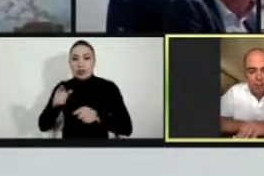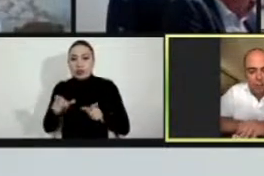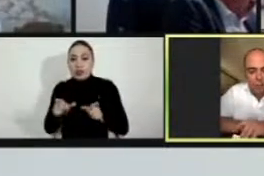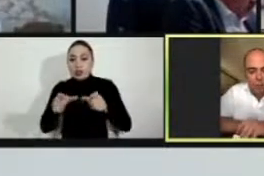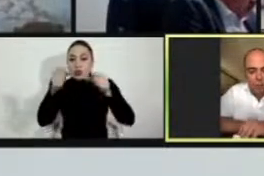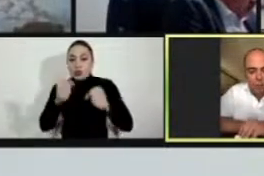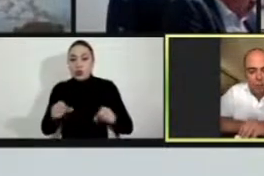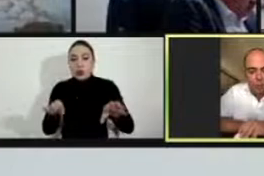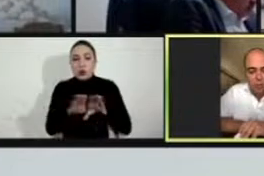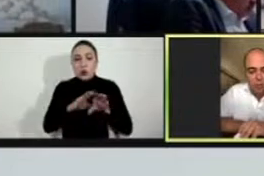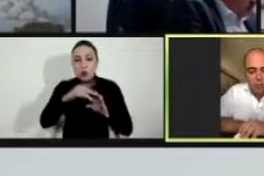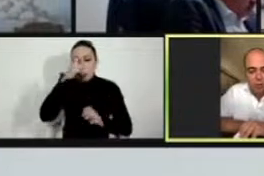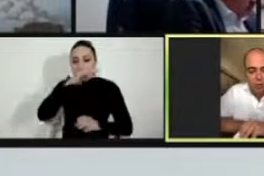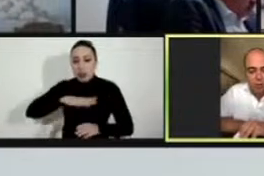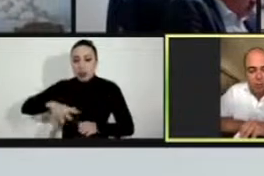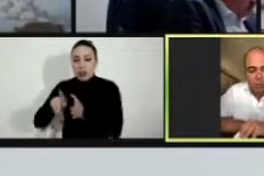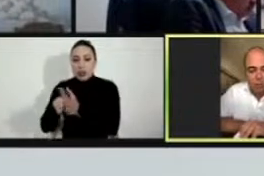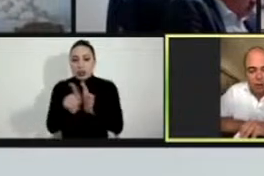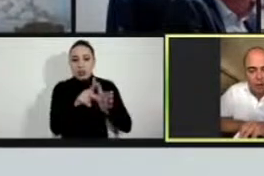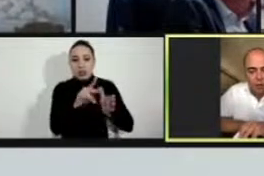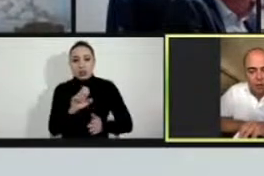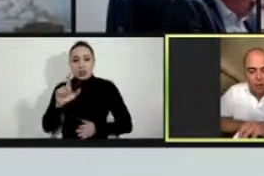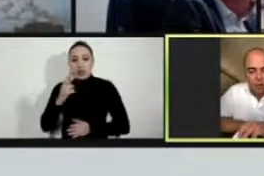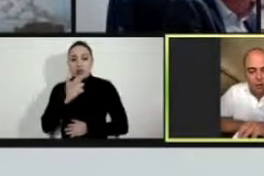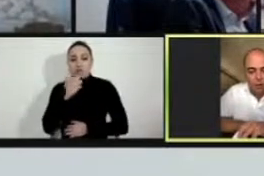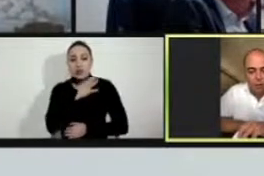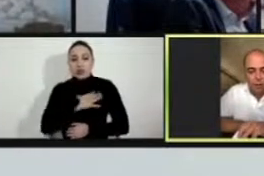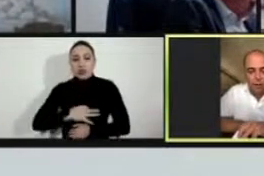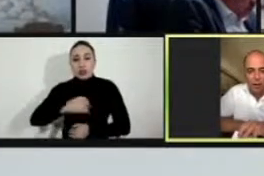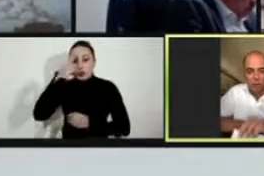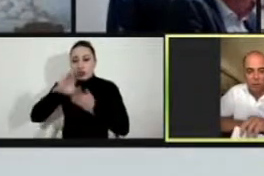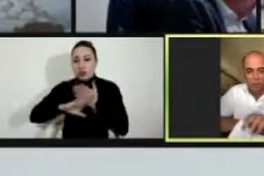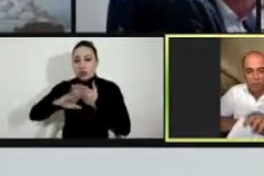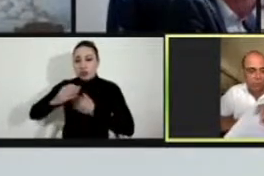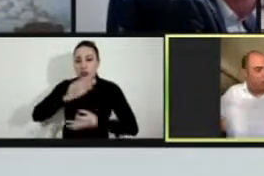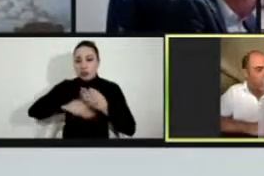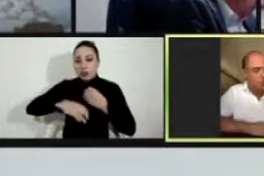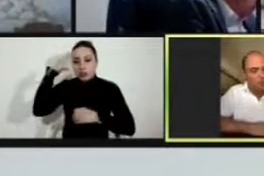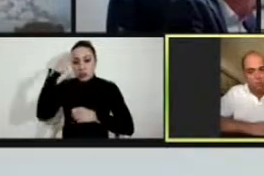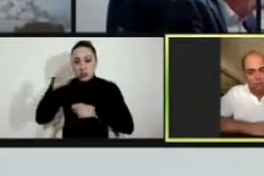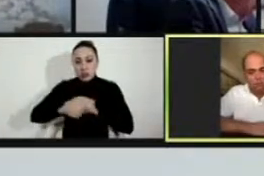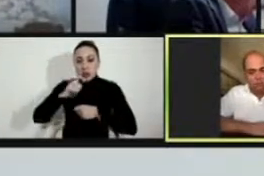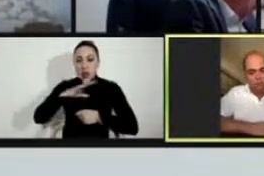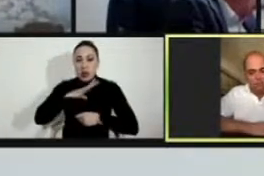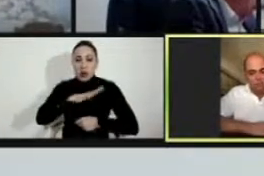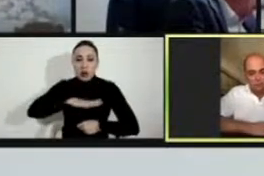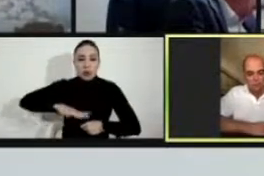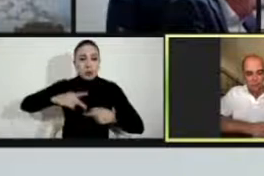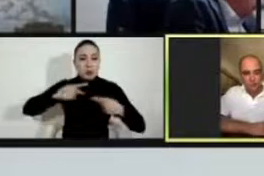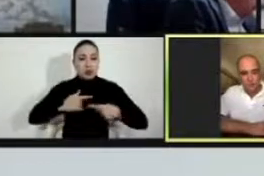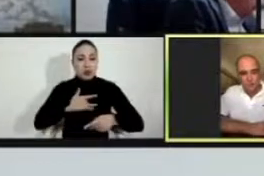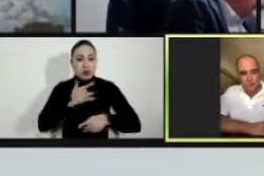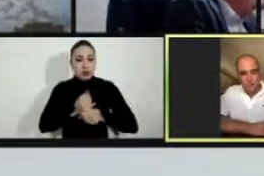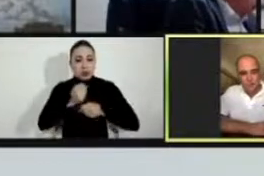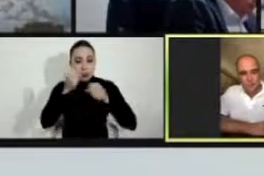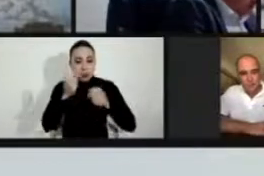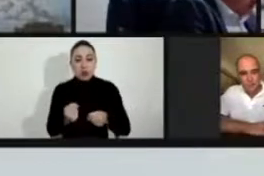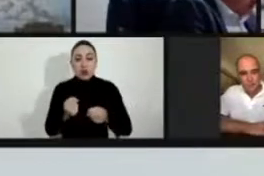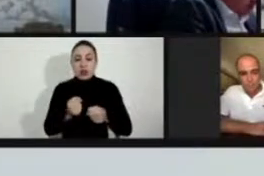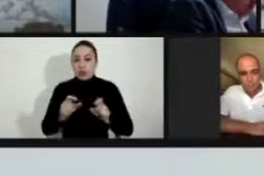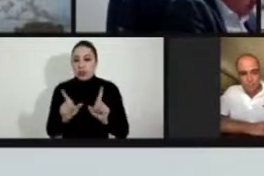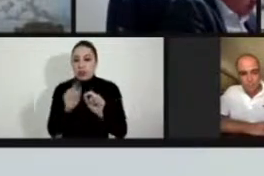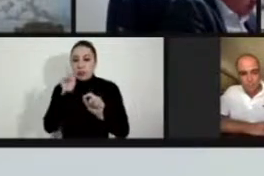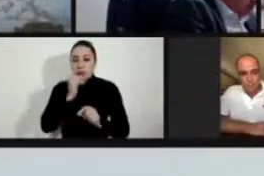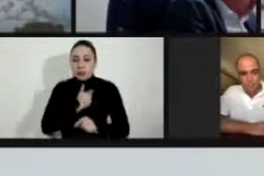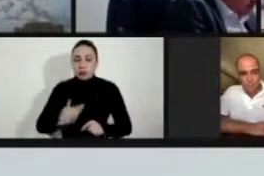unidad habitacional del Rosario para combatir el alto índice delictivo que aqueja a sus habitantes. Es cuanto, presidente. Gracias, diputado. Está